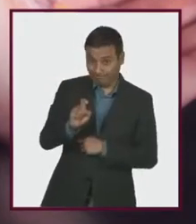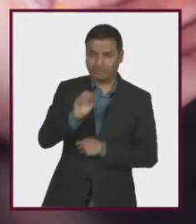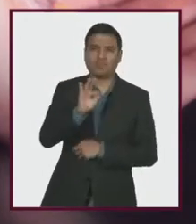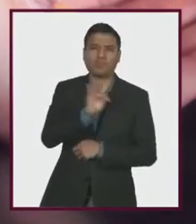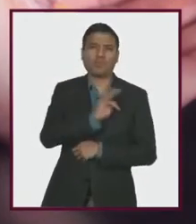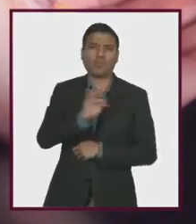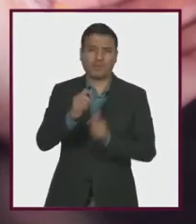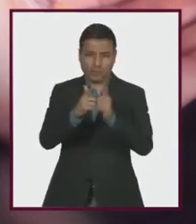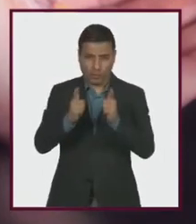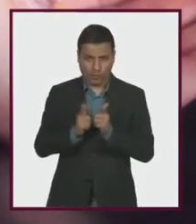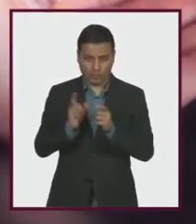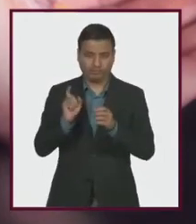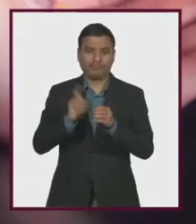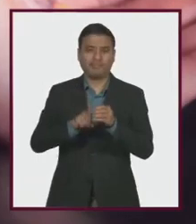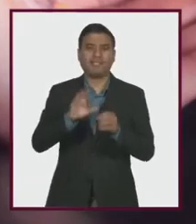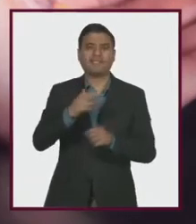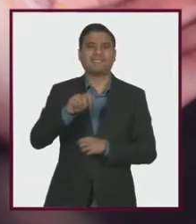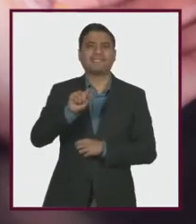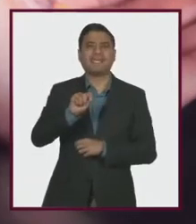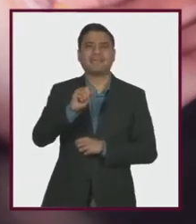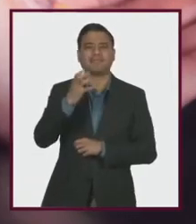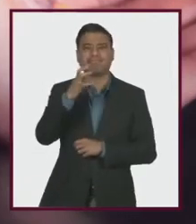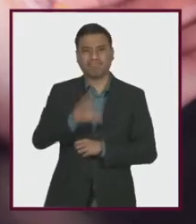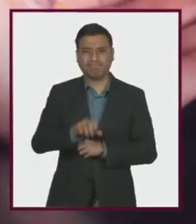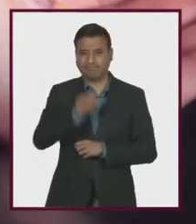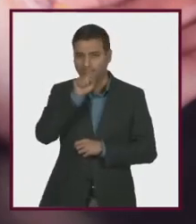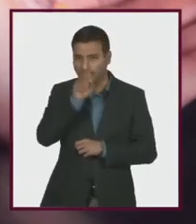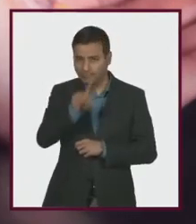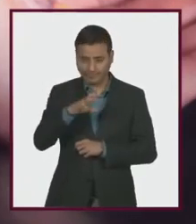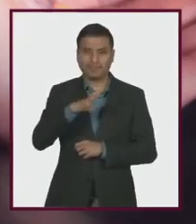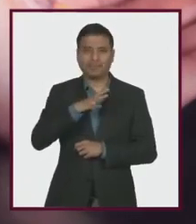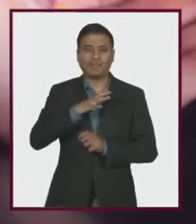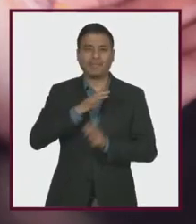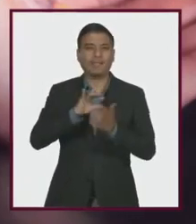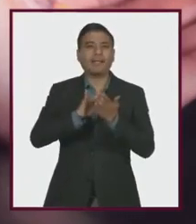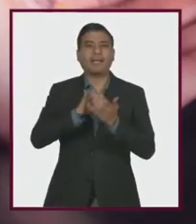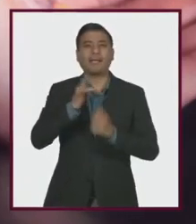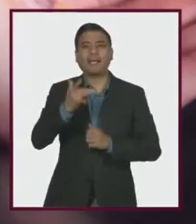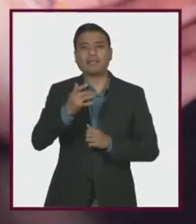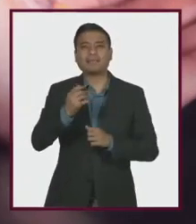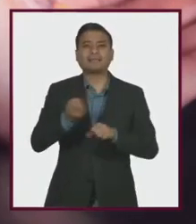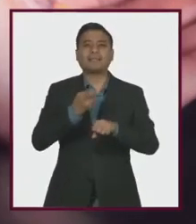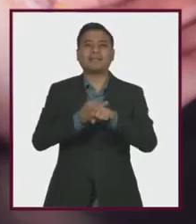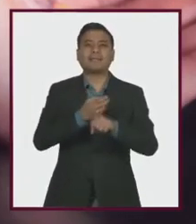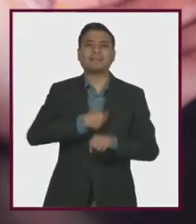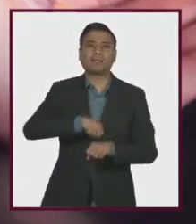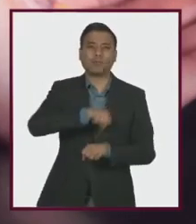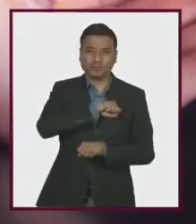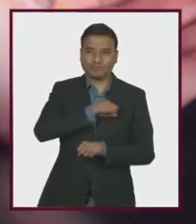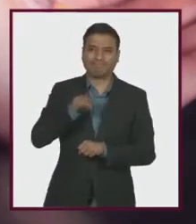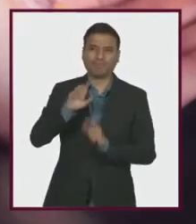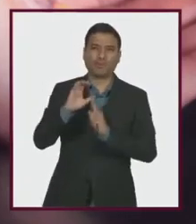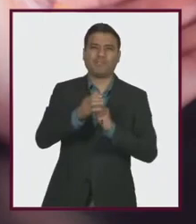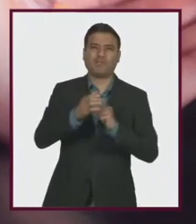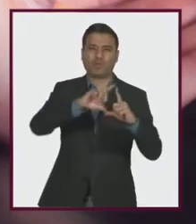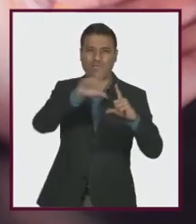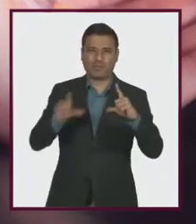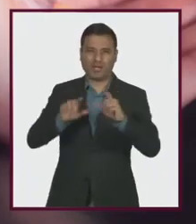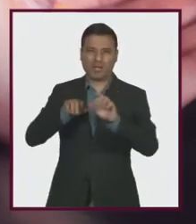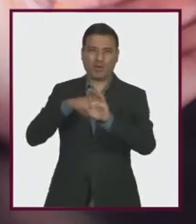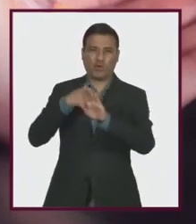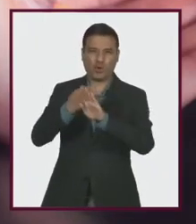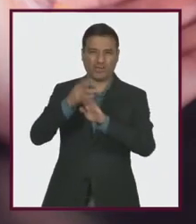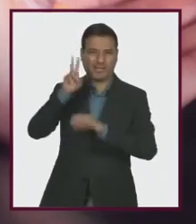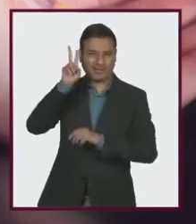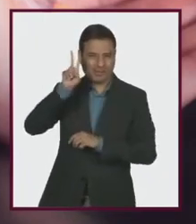sabemos todas, en el chat de esta transmisión. Agradecemos a la Secretaría de Salud a través de la Comisión Nacional contra las Adicciones,